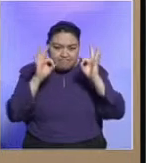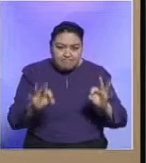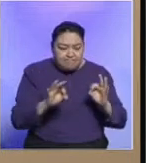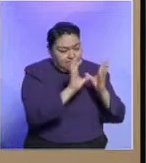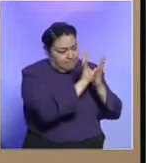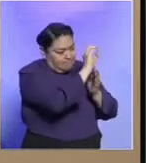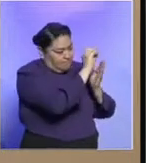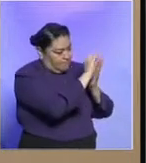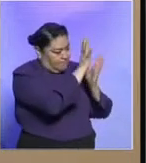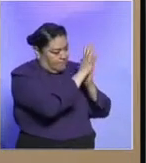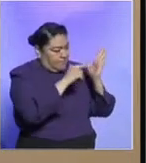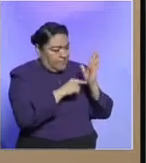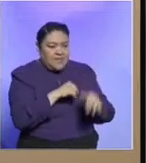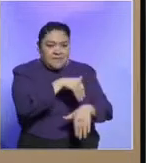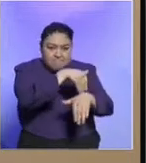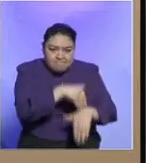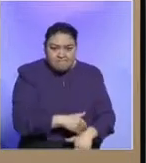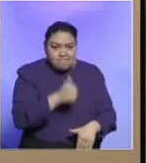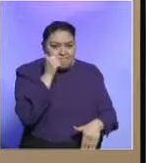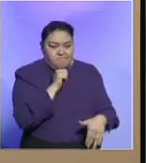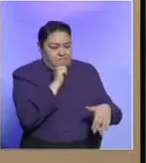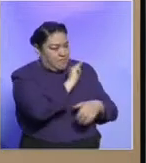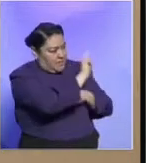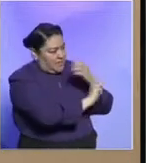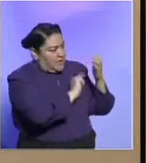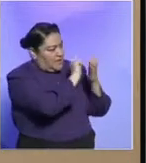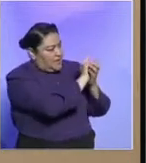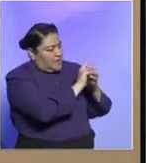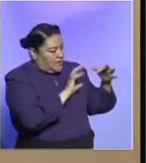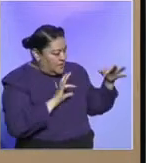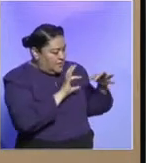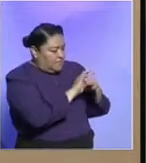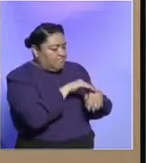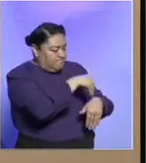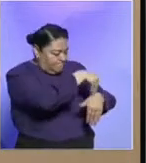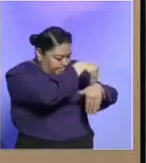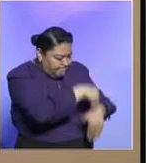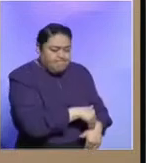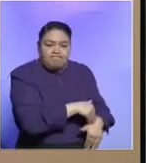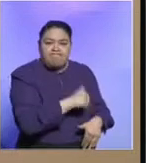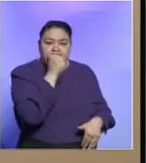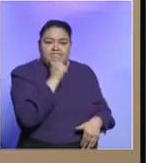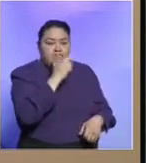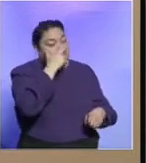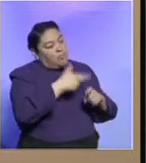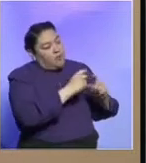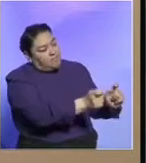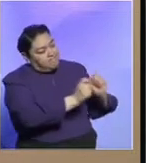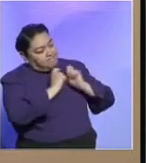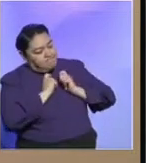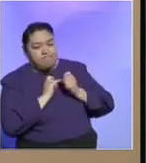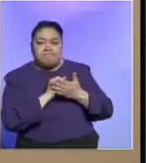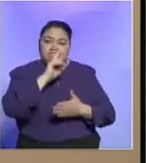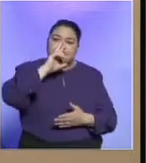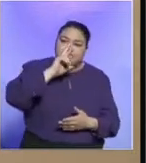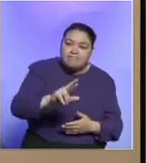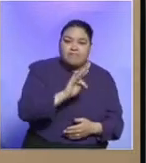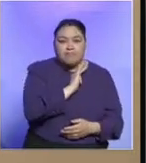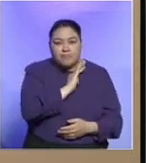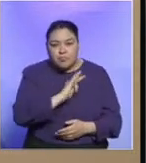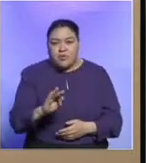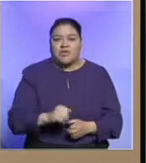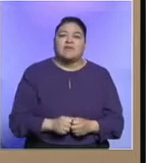actuando y resolviendo con estricto apego a nuestras competencias y responsabilidades.